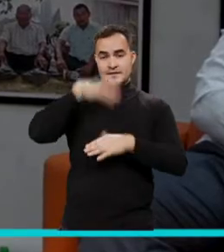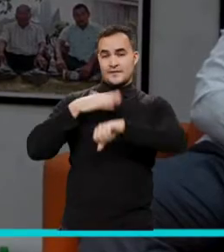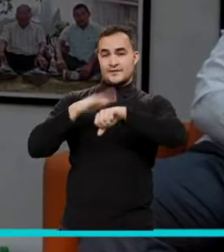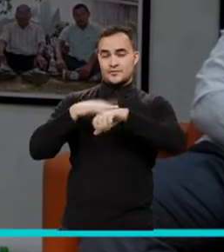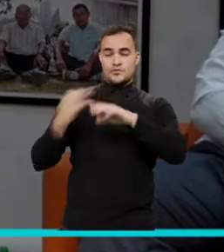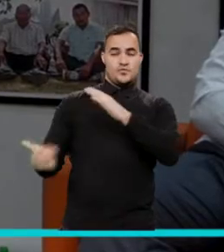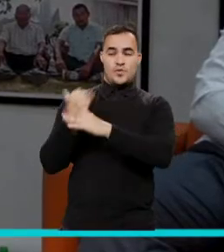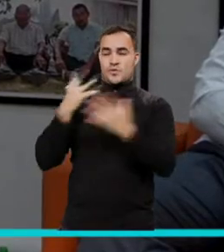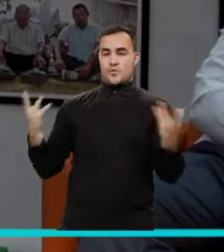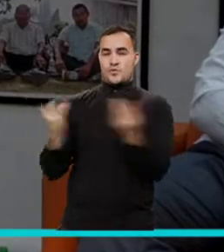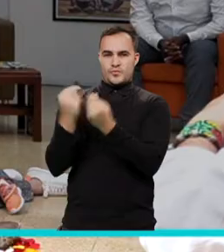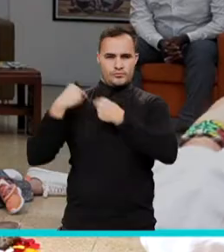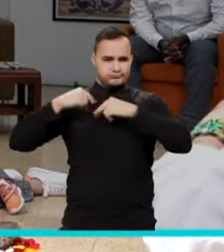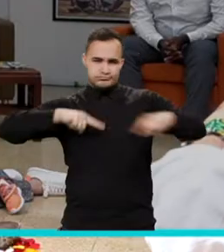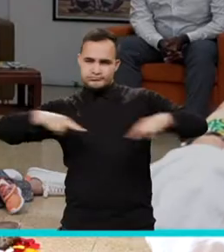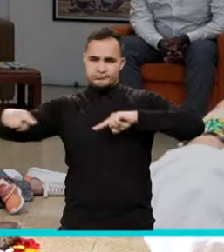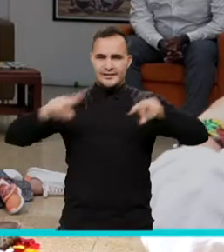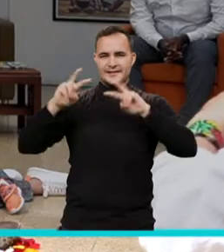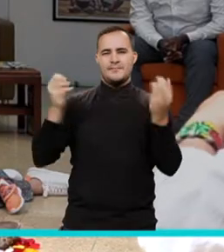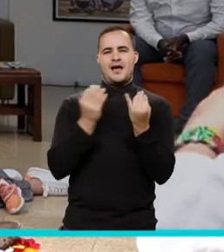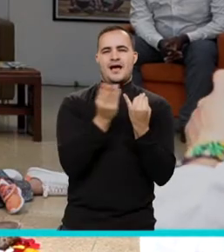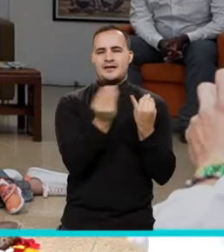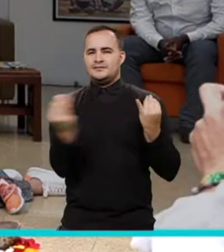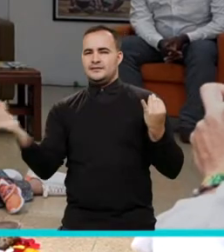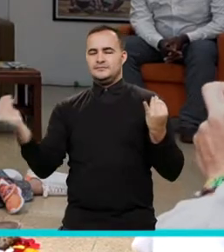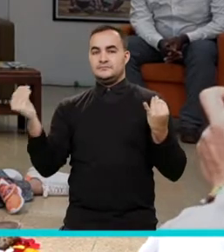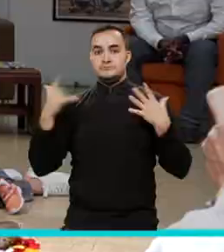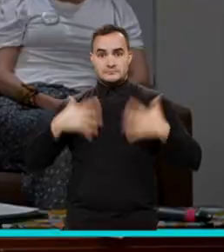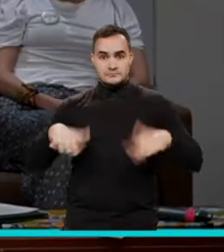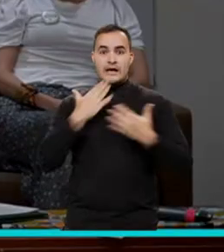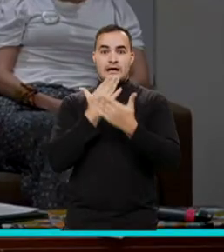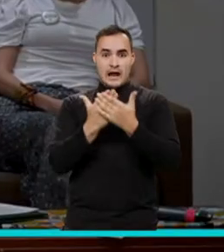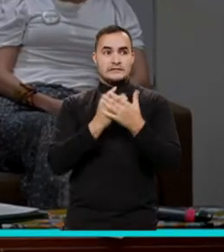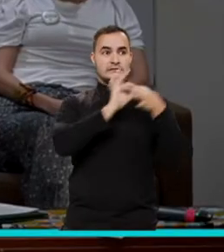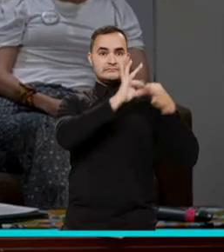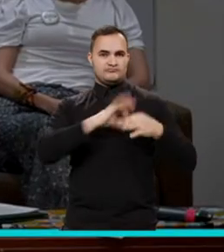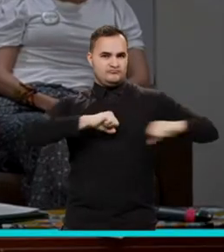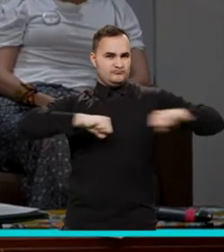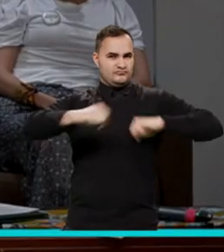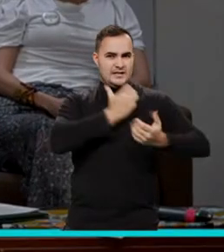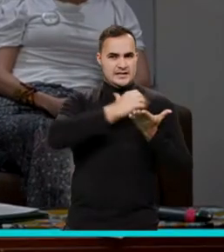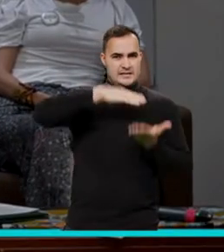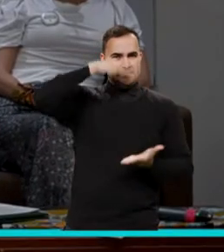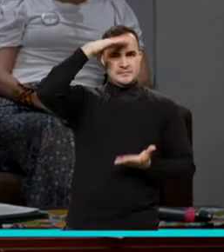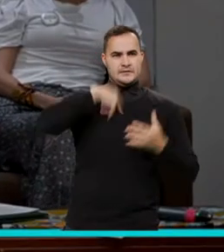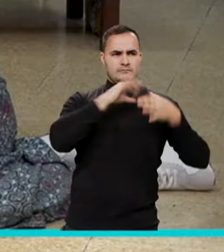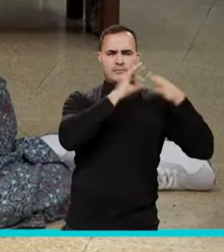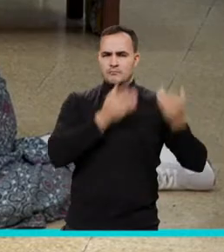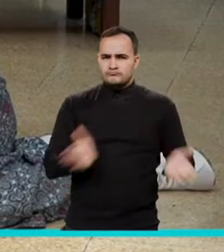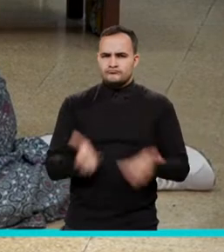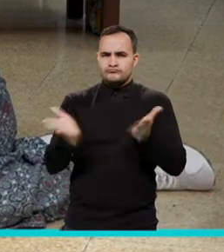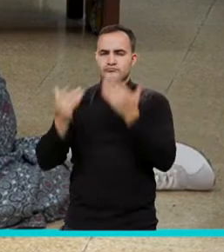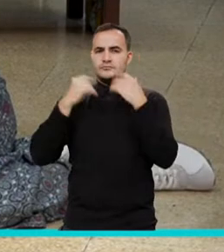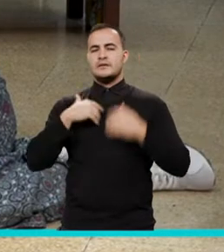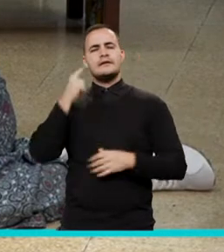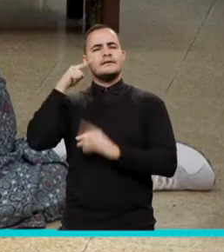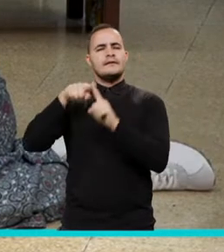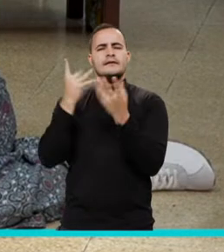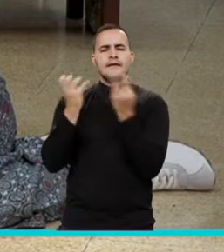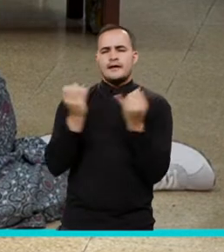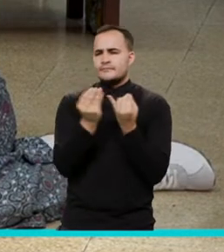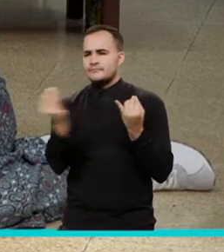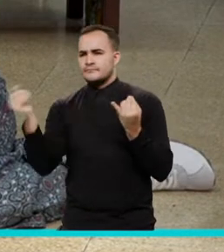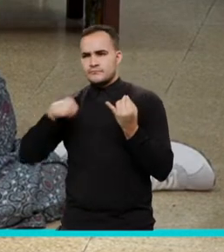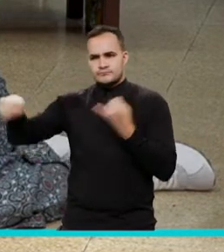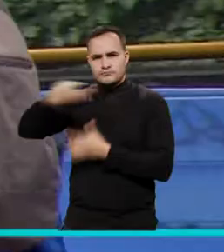con una gerencia étnica que nace gracias a la modernización de la Alcaldía de Medellín y busca que la población étnica se fortalezca en la promoción de